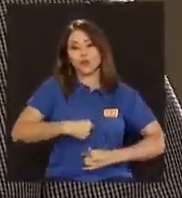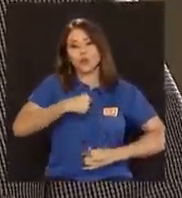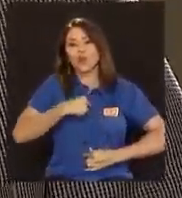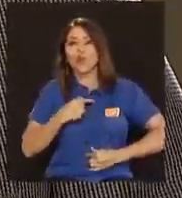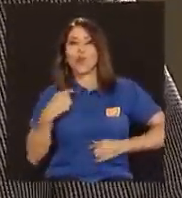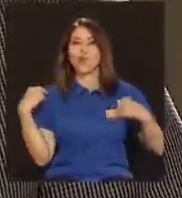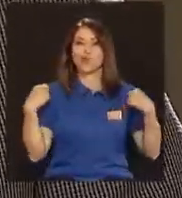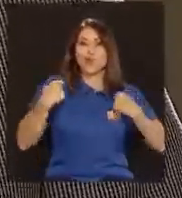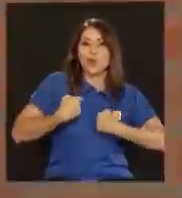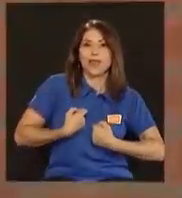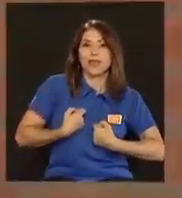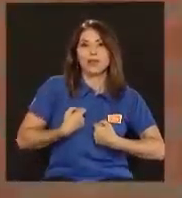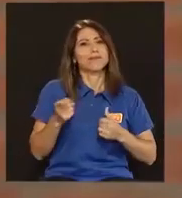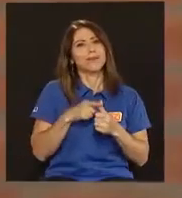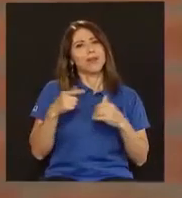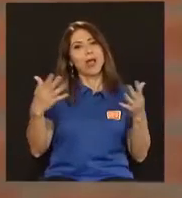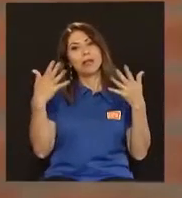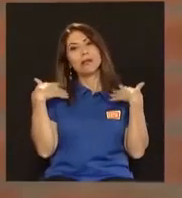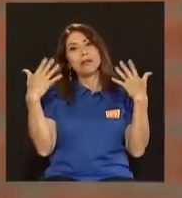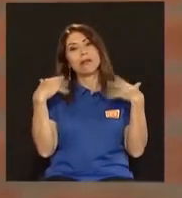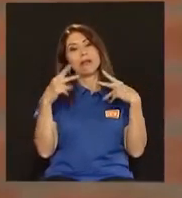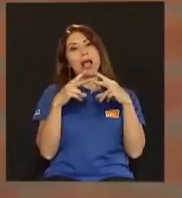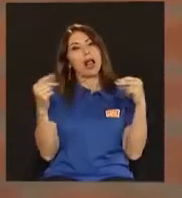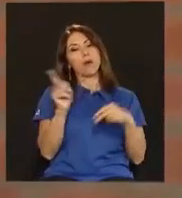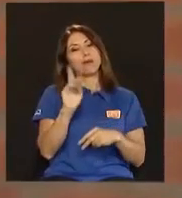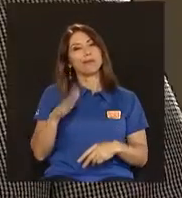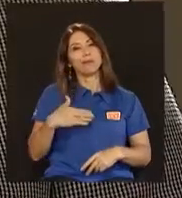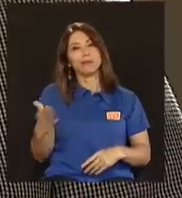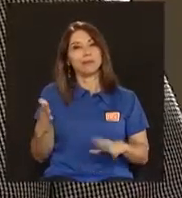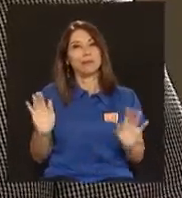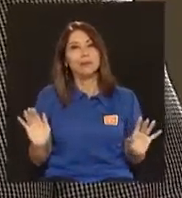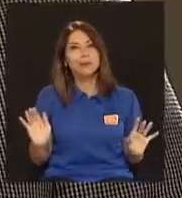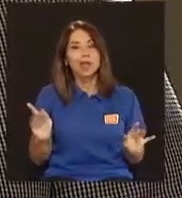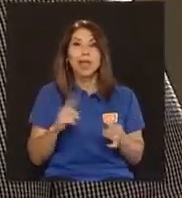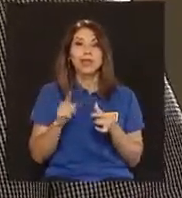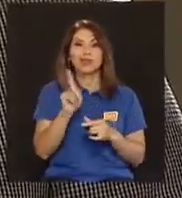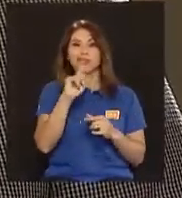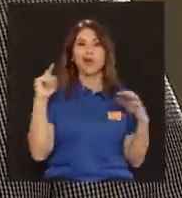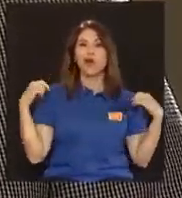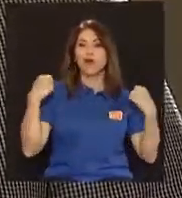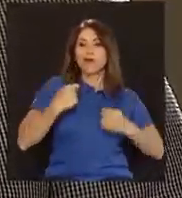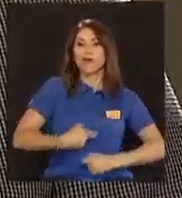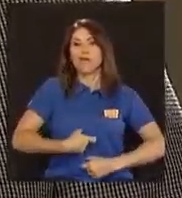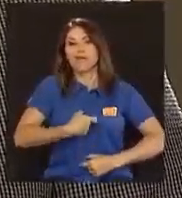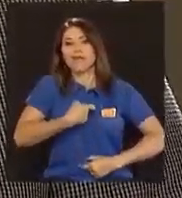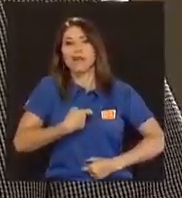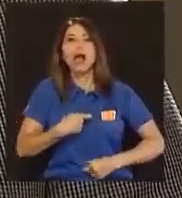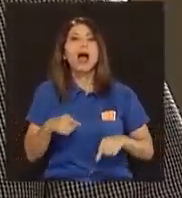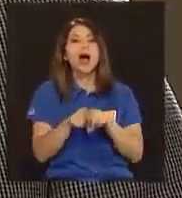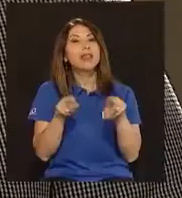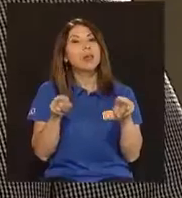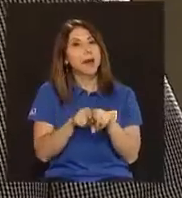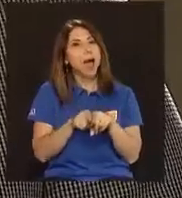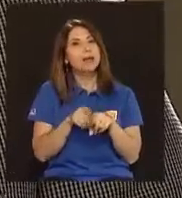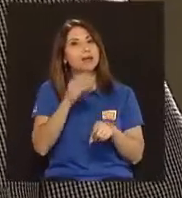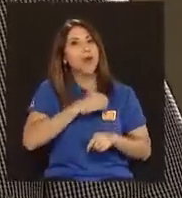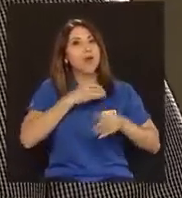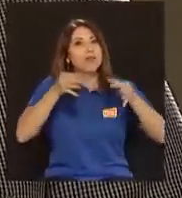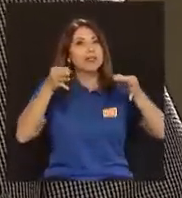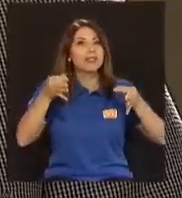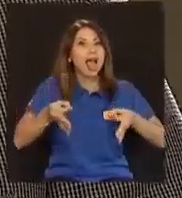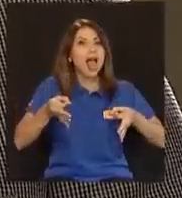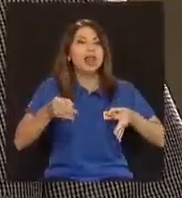de Nicaragua no te serviría, y además la dinámica es tremendamente intensa. El oficial tiene que atender